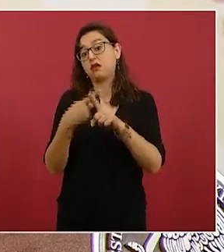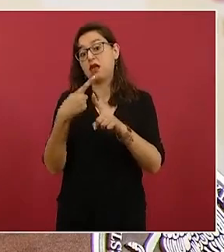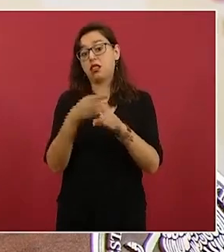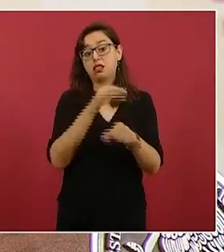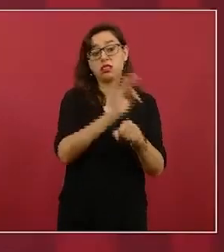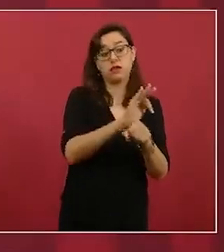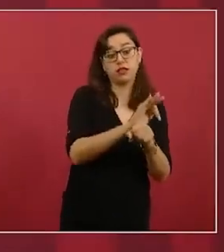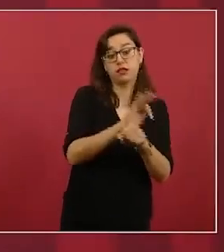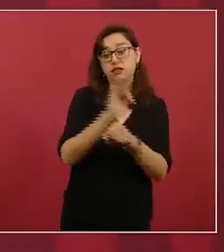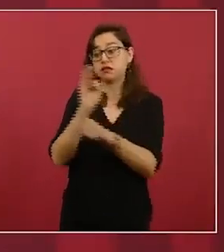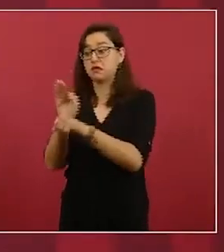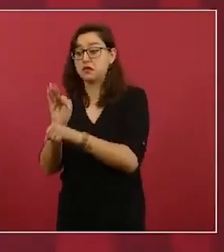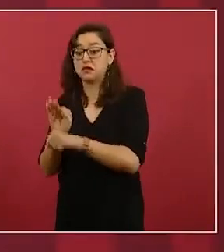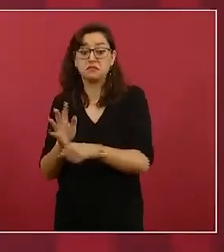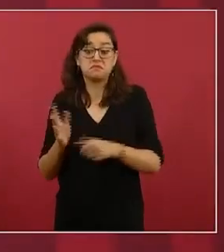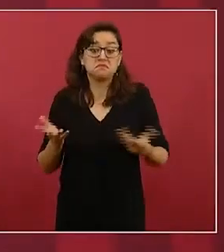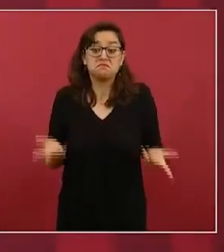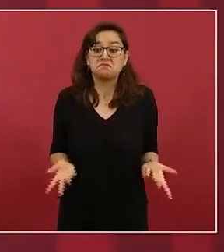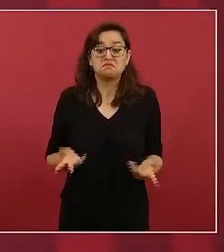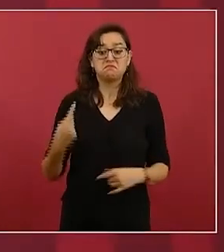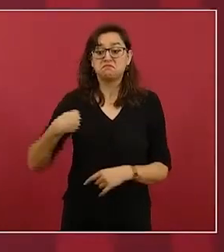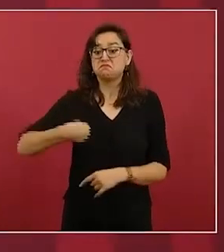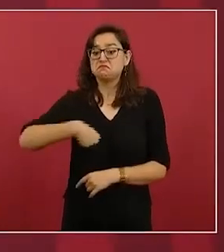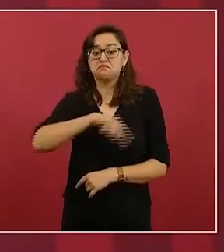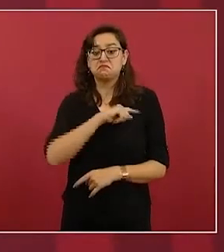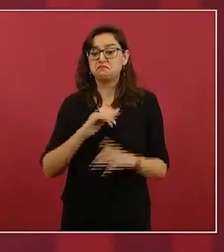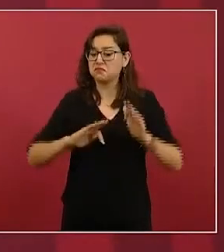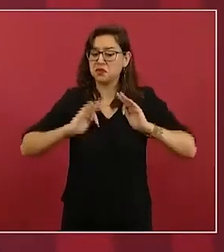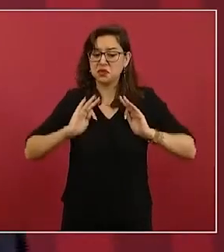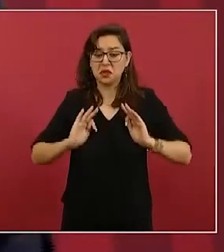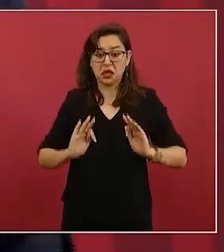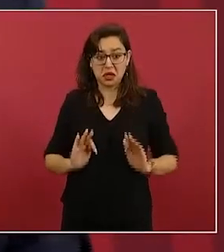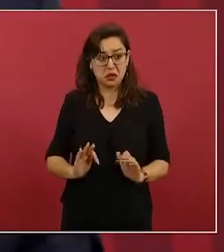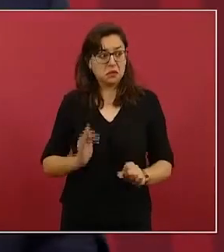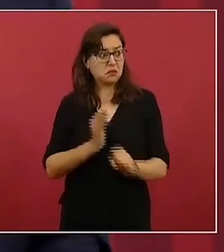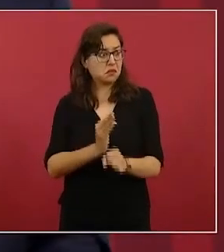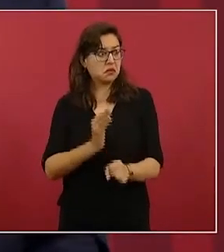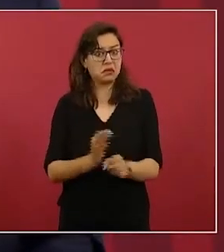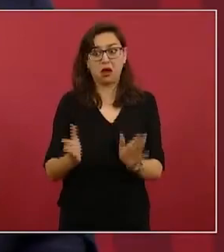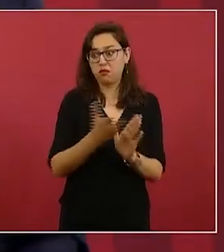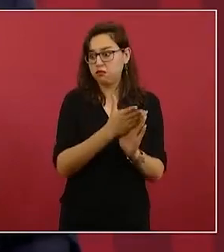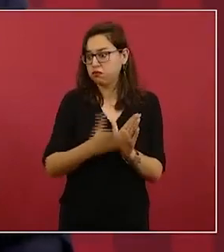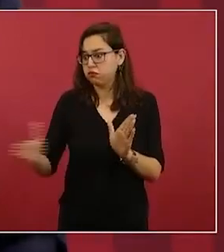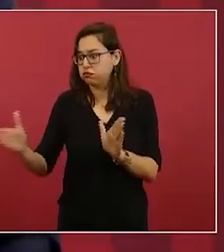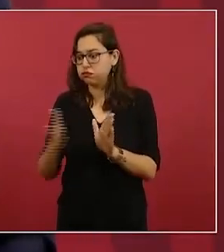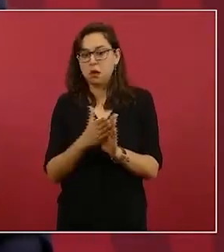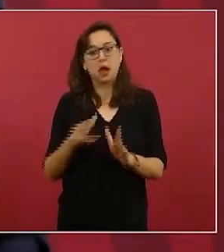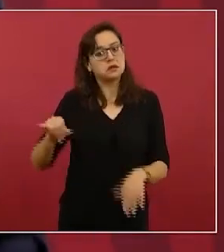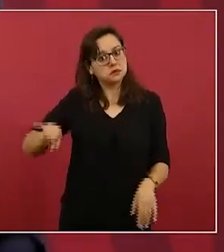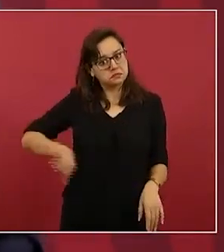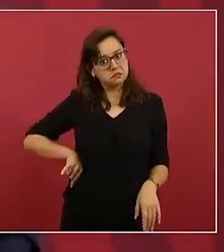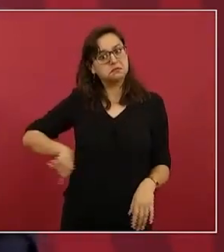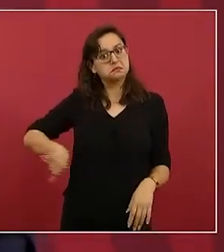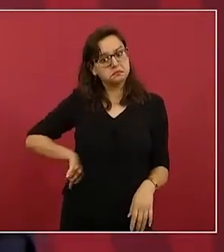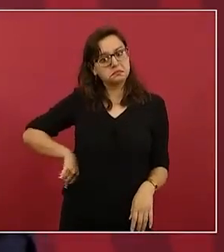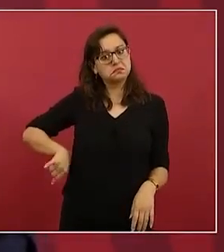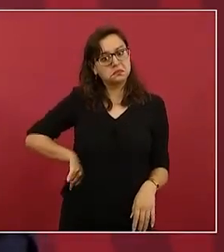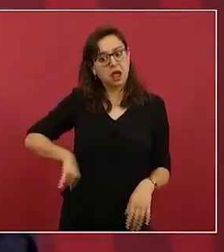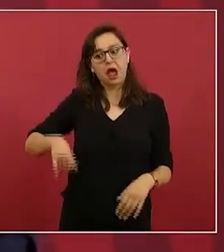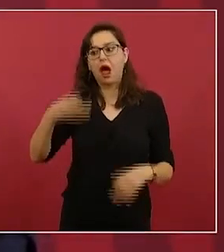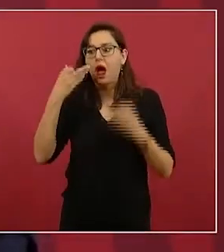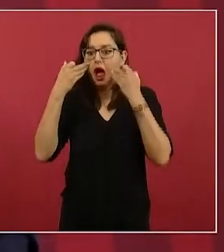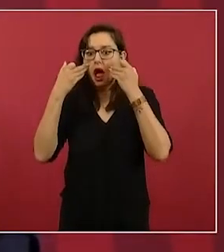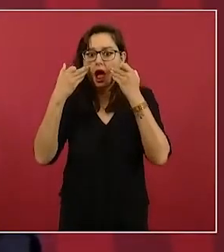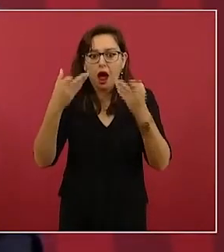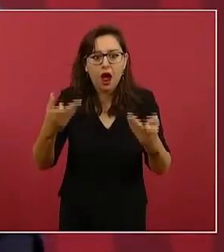Por eso no nos podemos quejar, estamos viviendo tiempos interesantes.